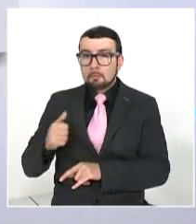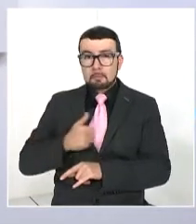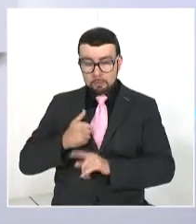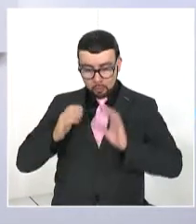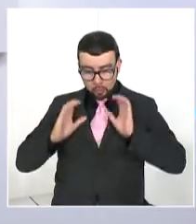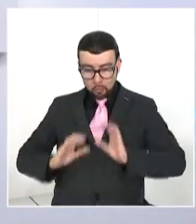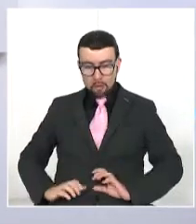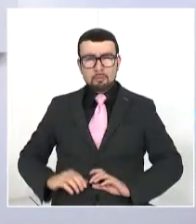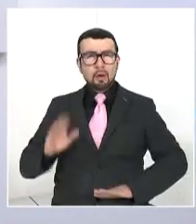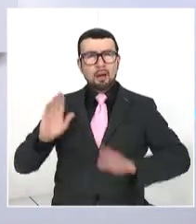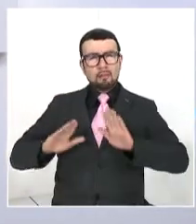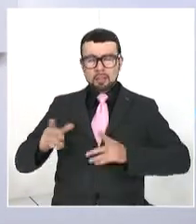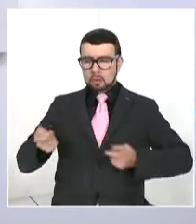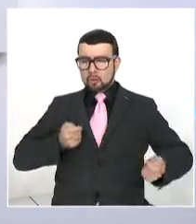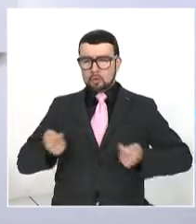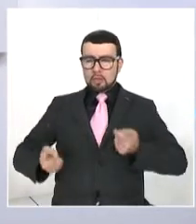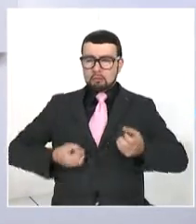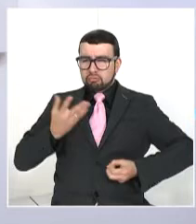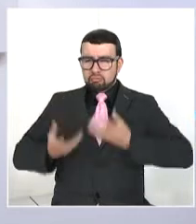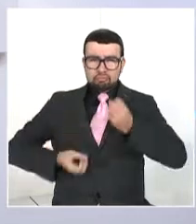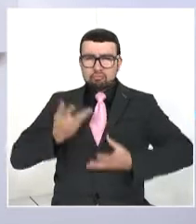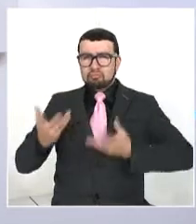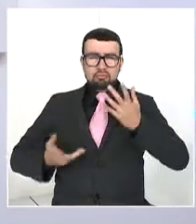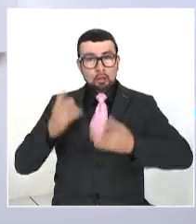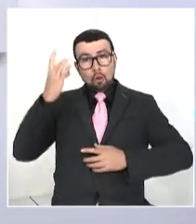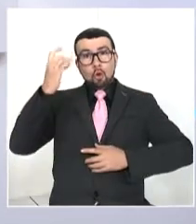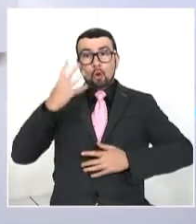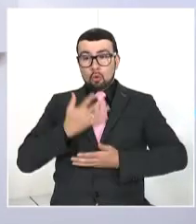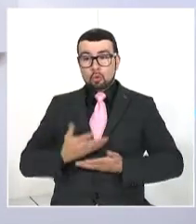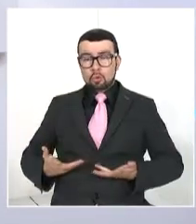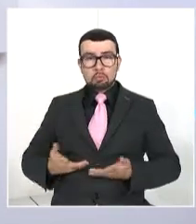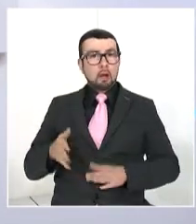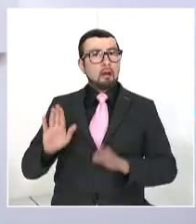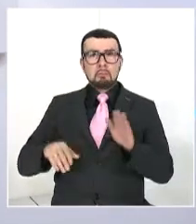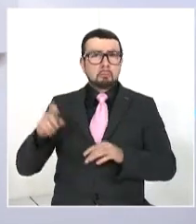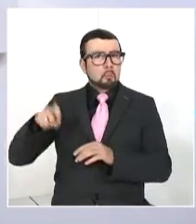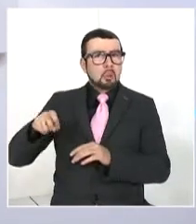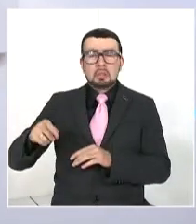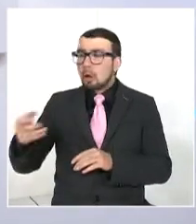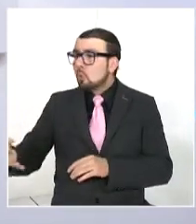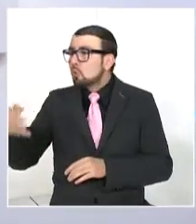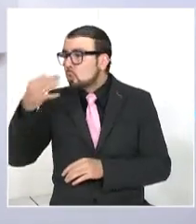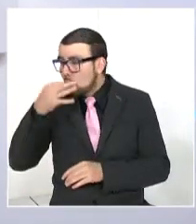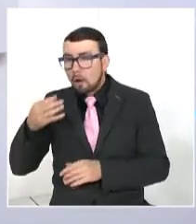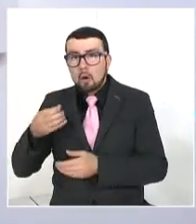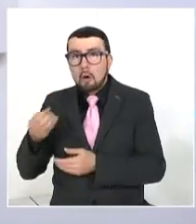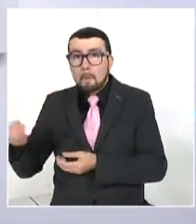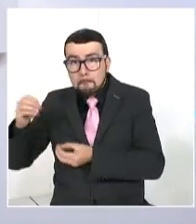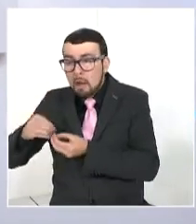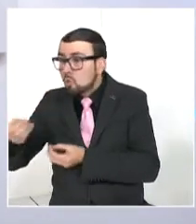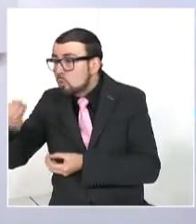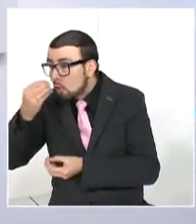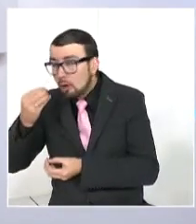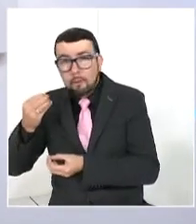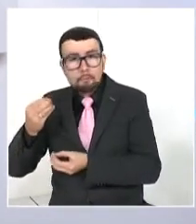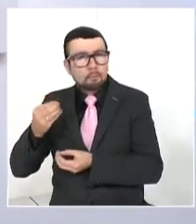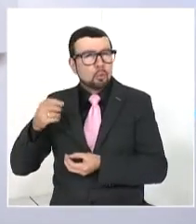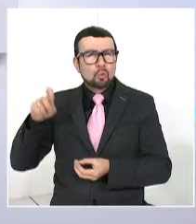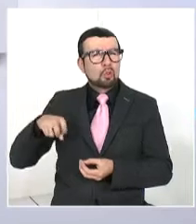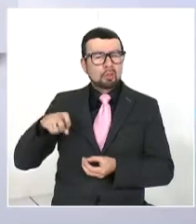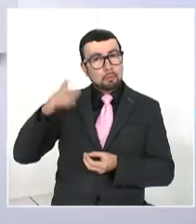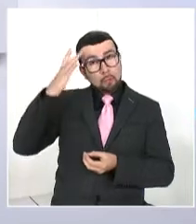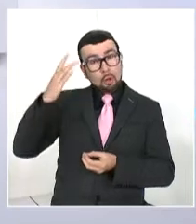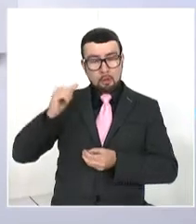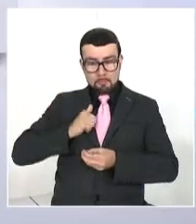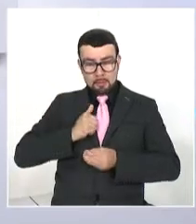cuerpo, ¿sí? No hay necesidad muchas veces de tomarlo de afuera o tomar algún elemento de afuera, ya sea una pastilla, cualquiera